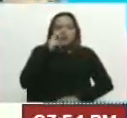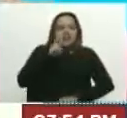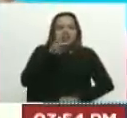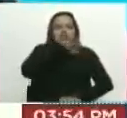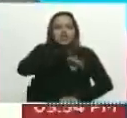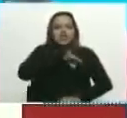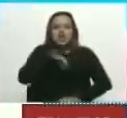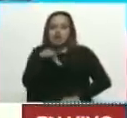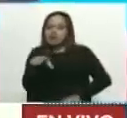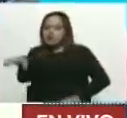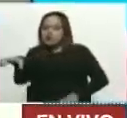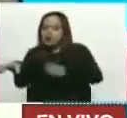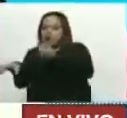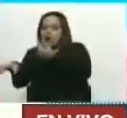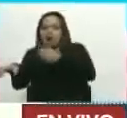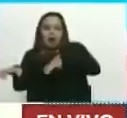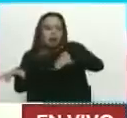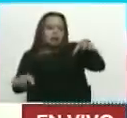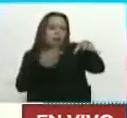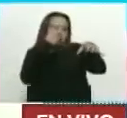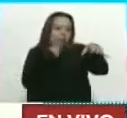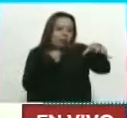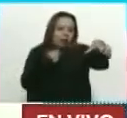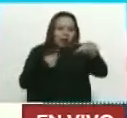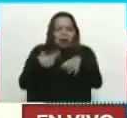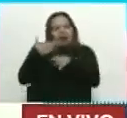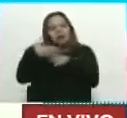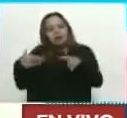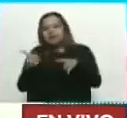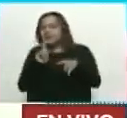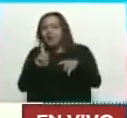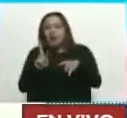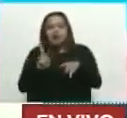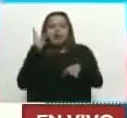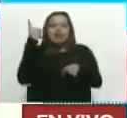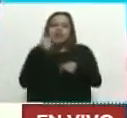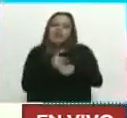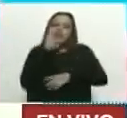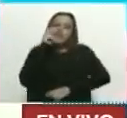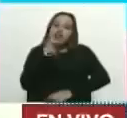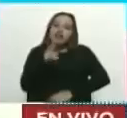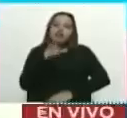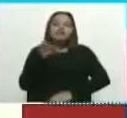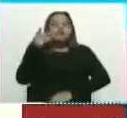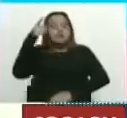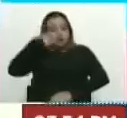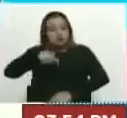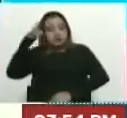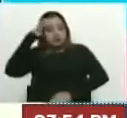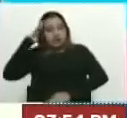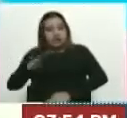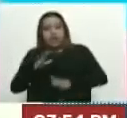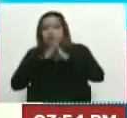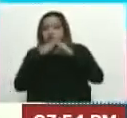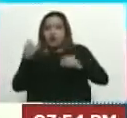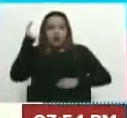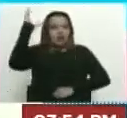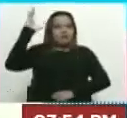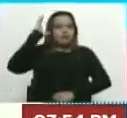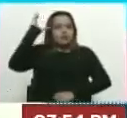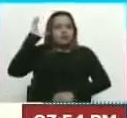por fracciones, por facciones, etcétera, sino que el soldado, con toda su